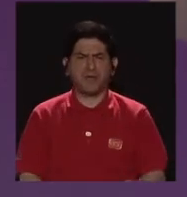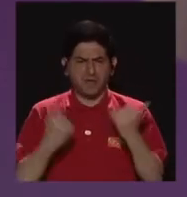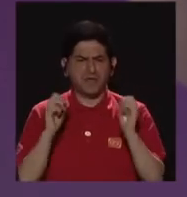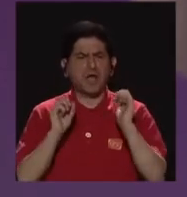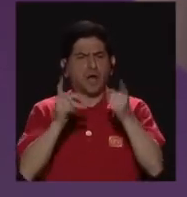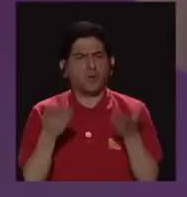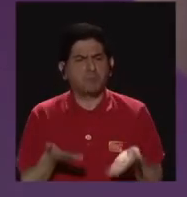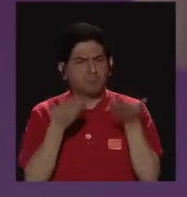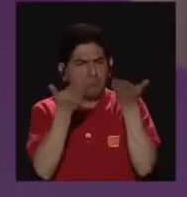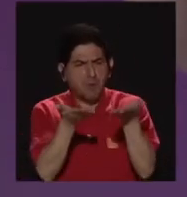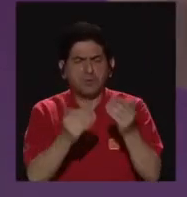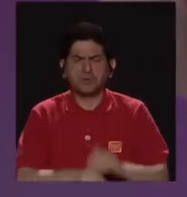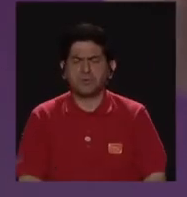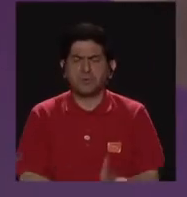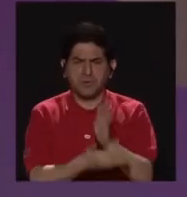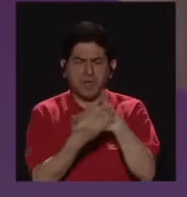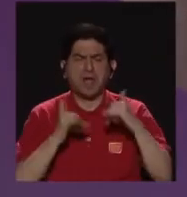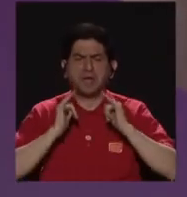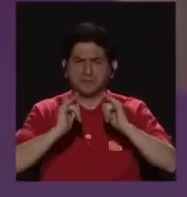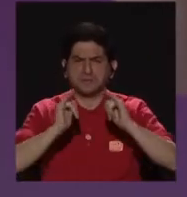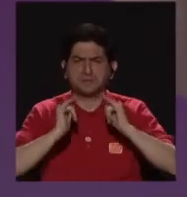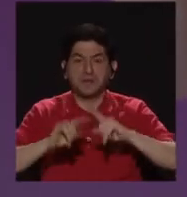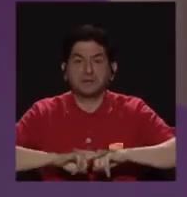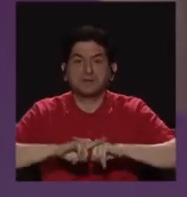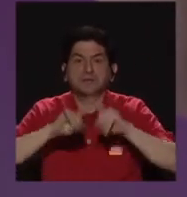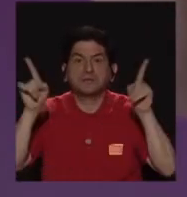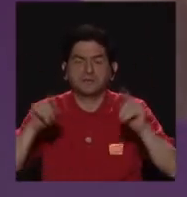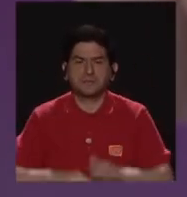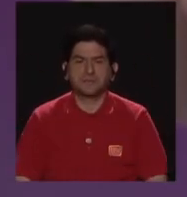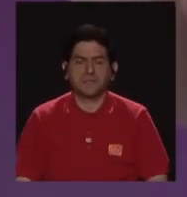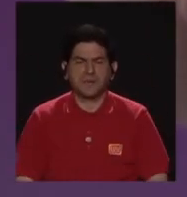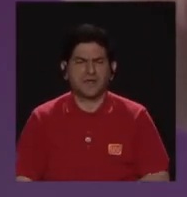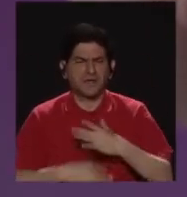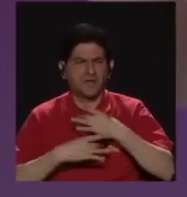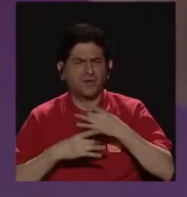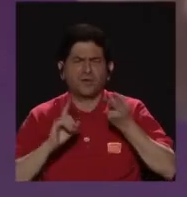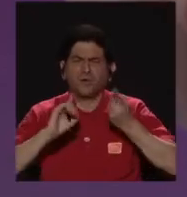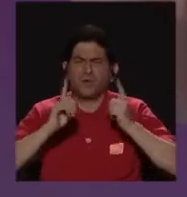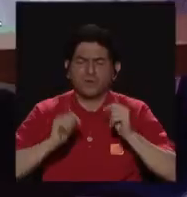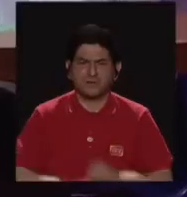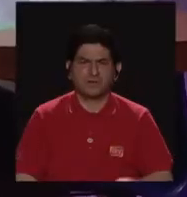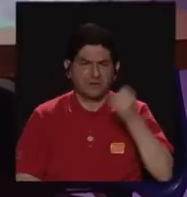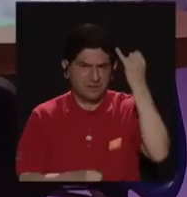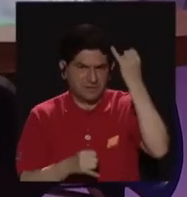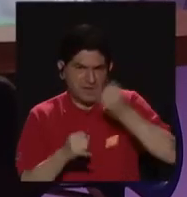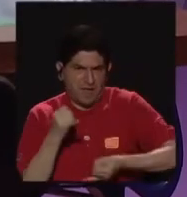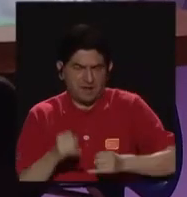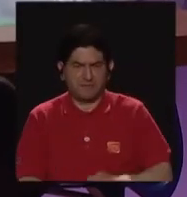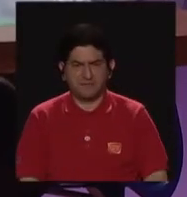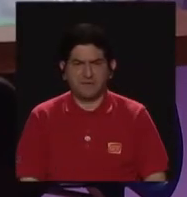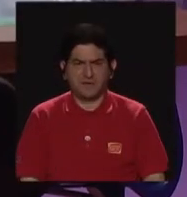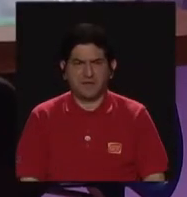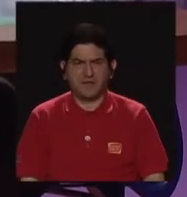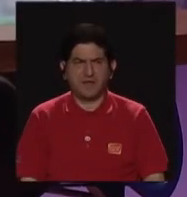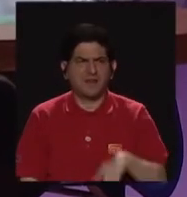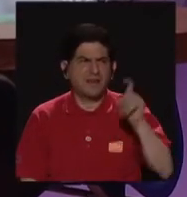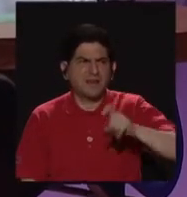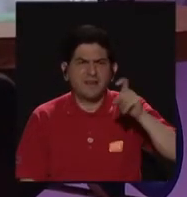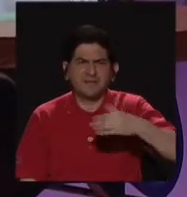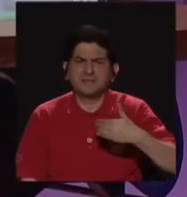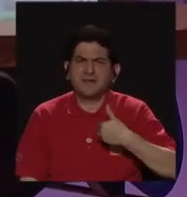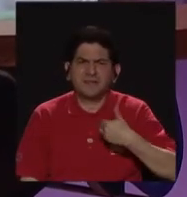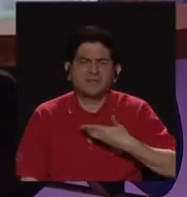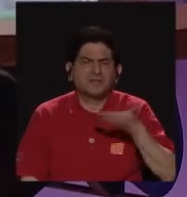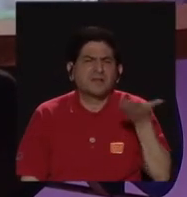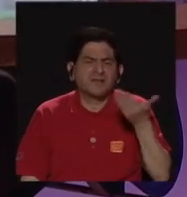espacio es parte como de la igualdad y demás pero abajo qué intereses digamos al final de cuentas lo que se necesita es